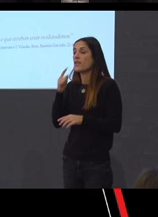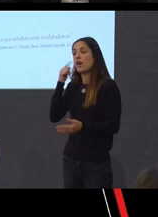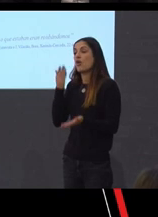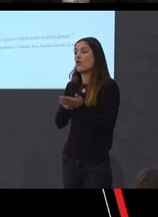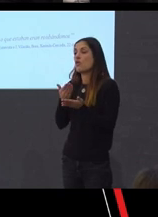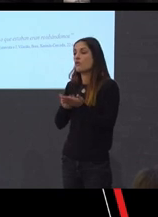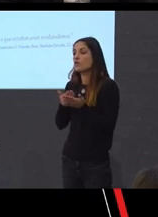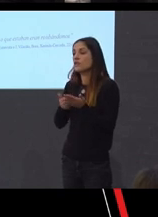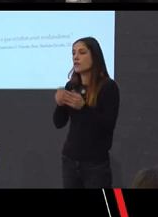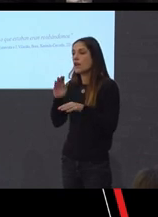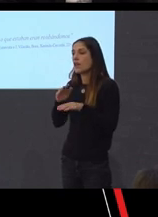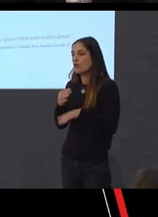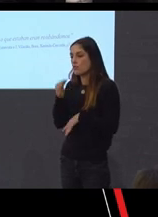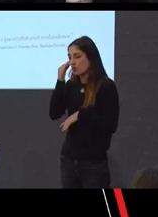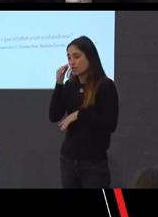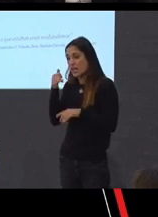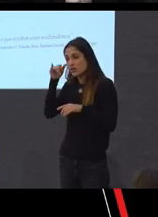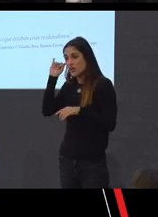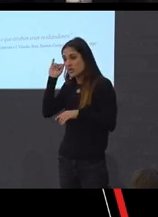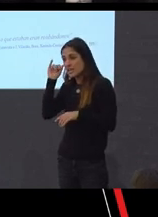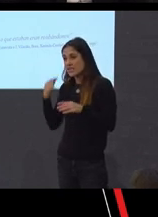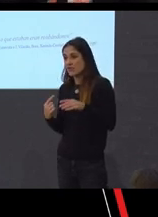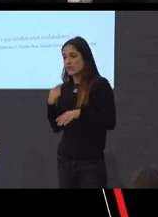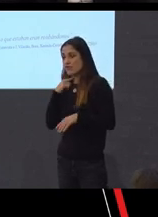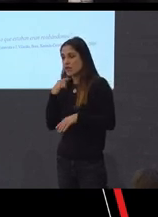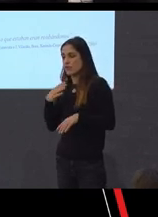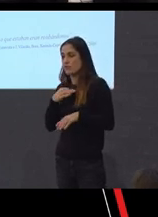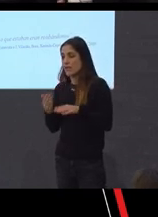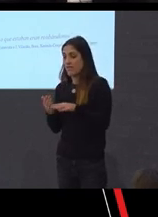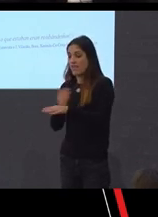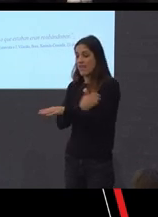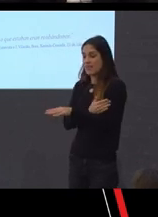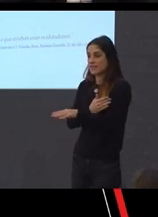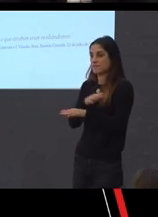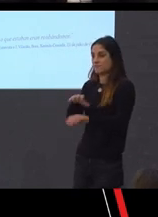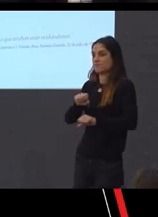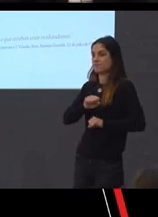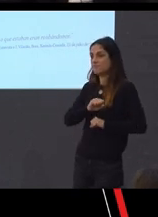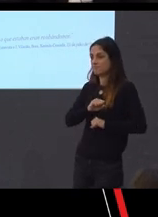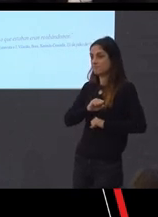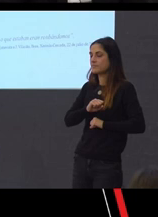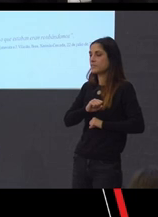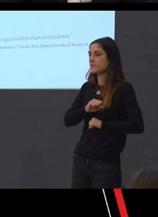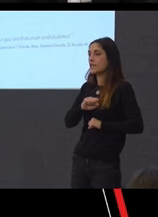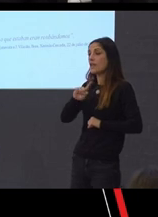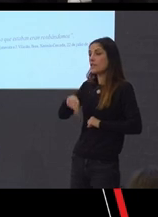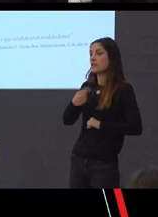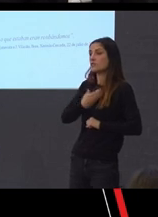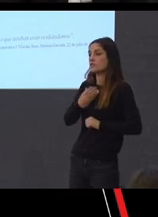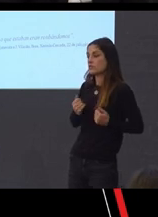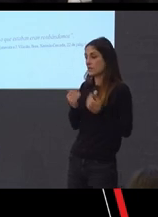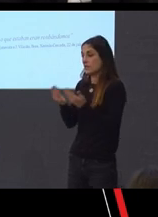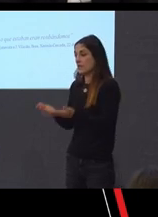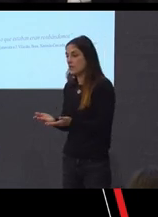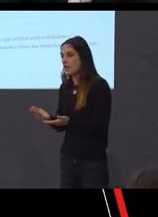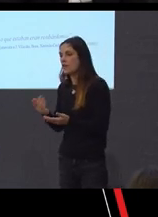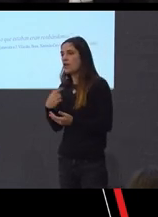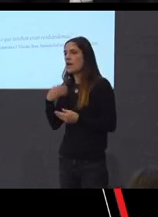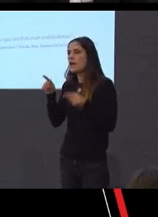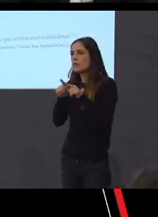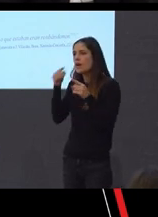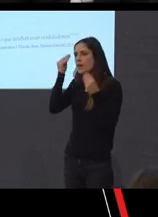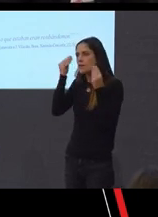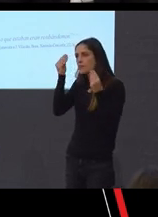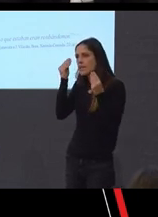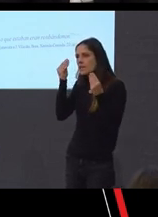non correr o riesgo de un fracaso. Entón, vían a construcción de pastizais como un mal menor. En ningún momento estaban pensando nos beneficios dos veciños. O que